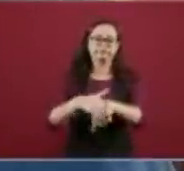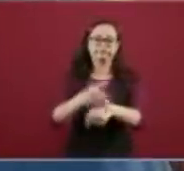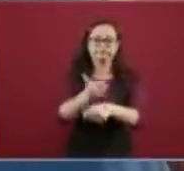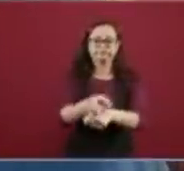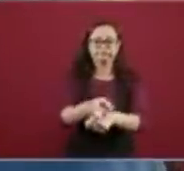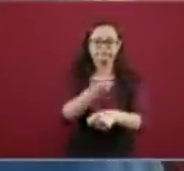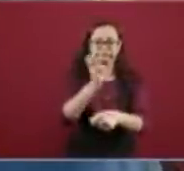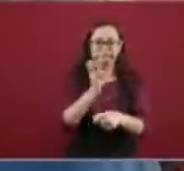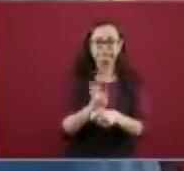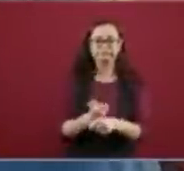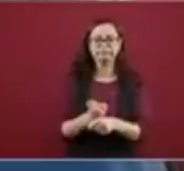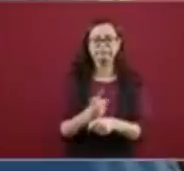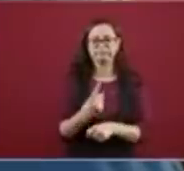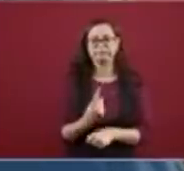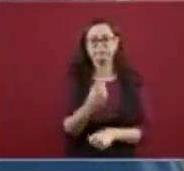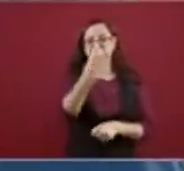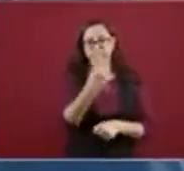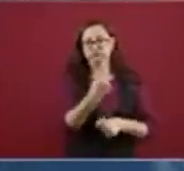a una persona